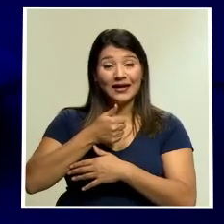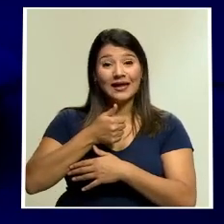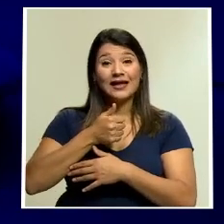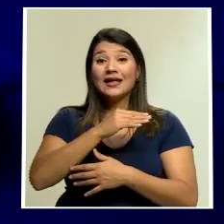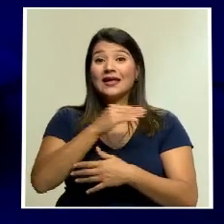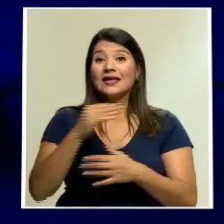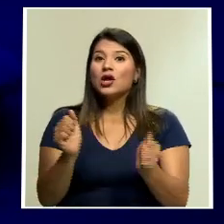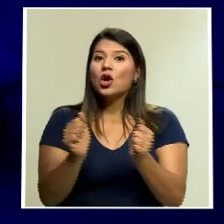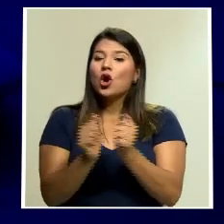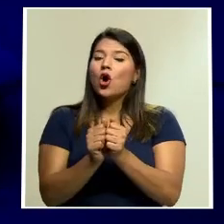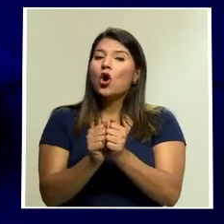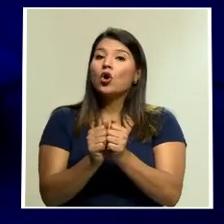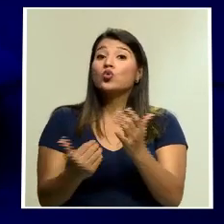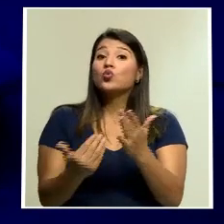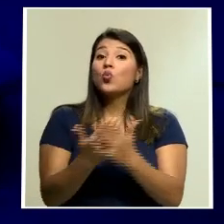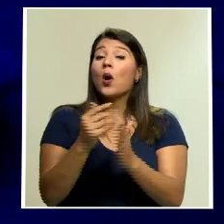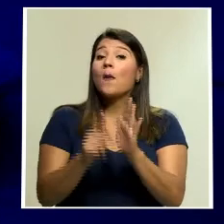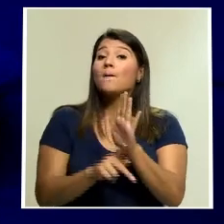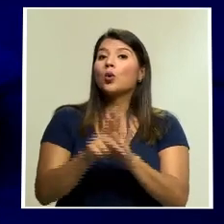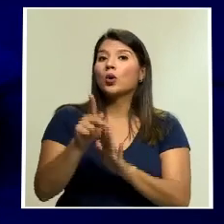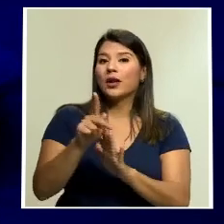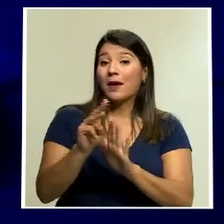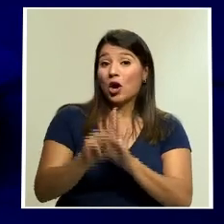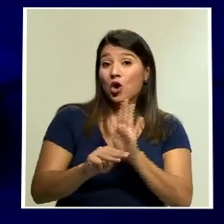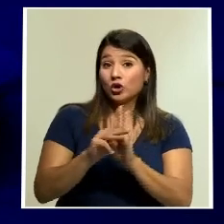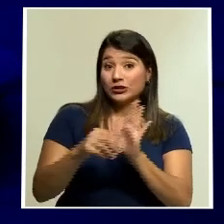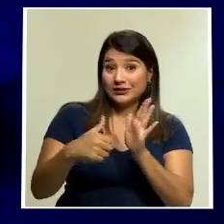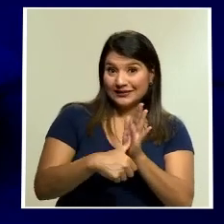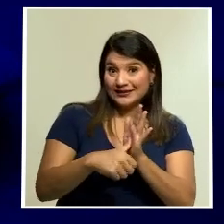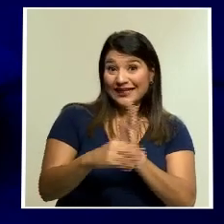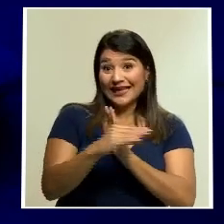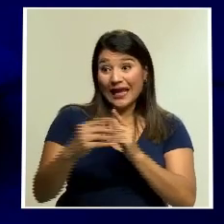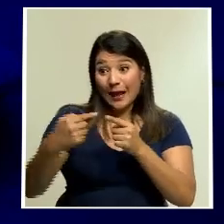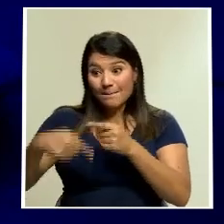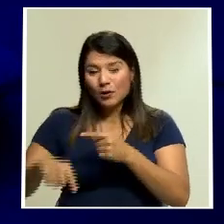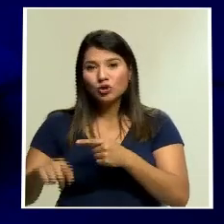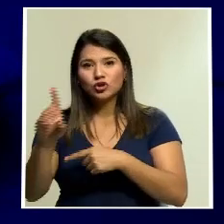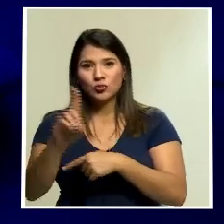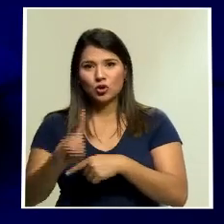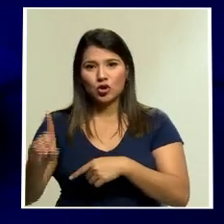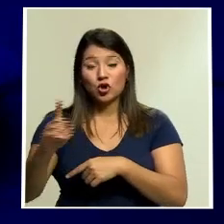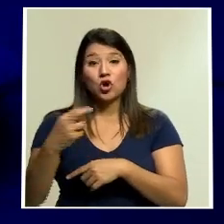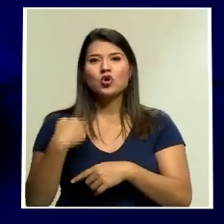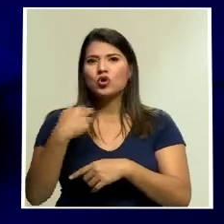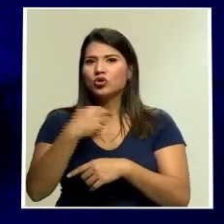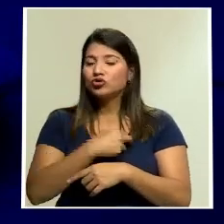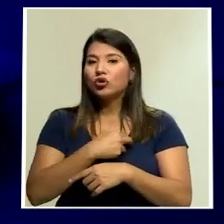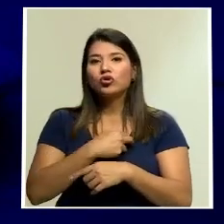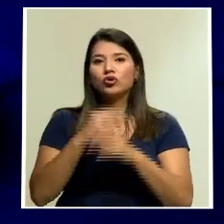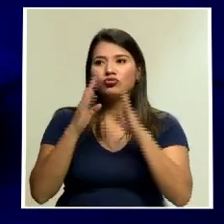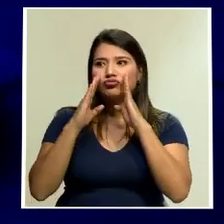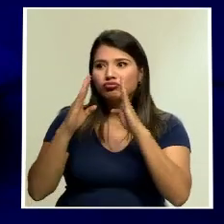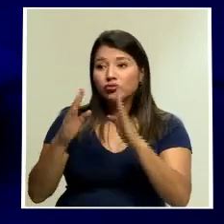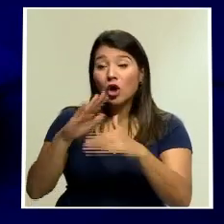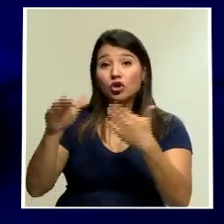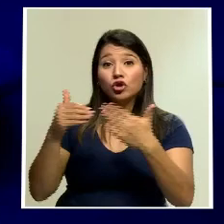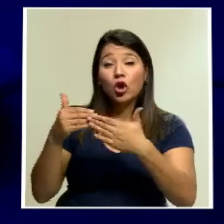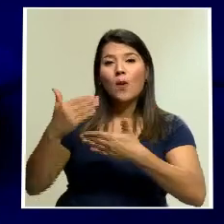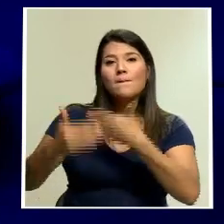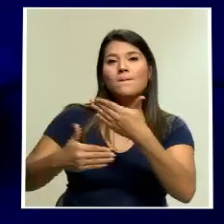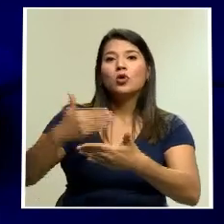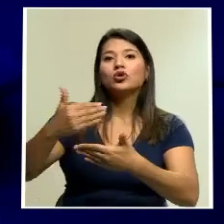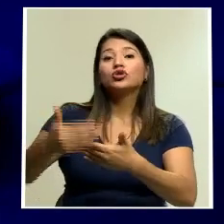una nueva entrega del currículo electoral, y el domingo vamos a estar cubriendo todo el proceso con un equipo